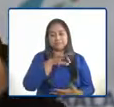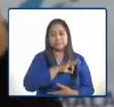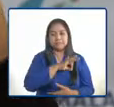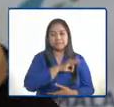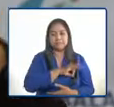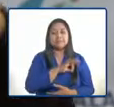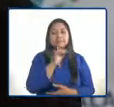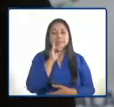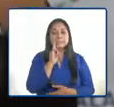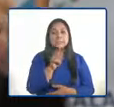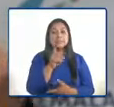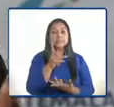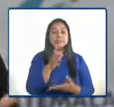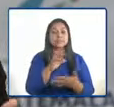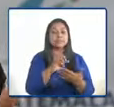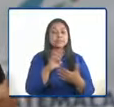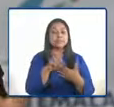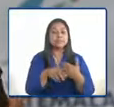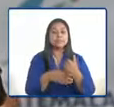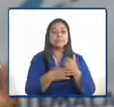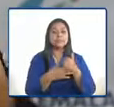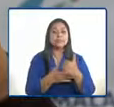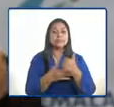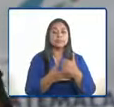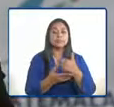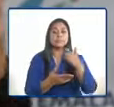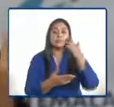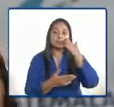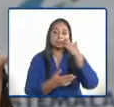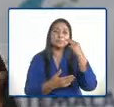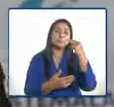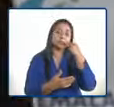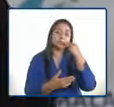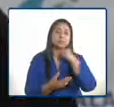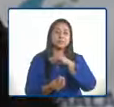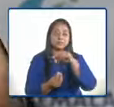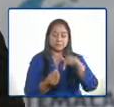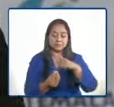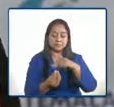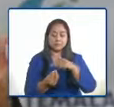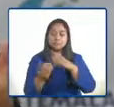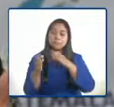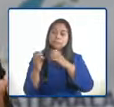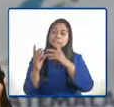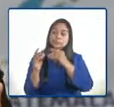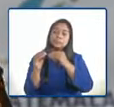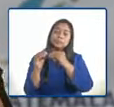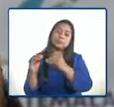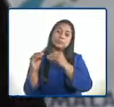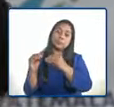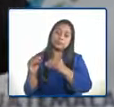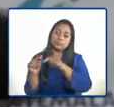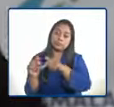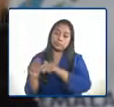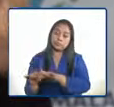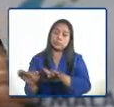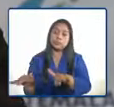son programas que ayudan a los padres de familia a educar asertivamente a sus hijos.